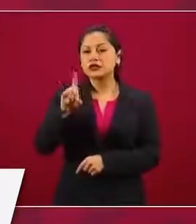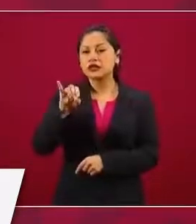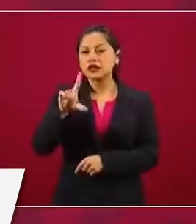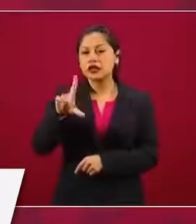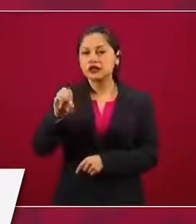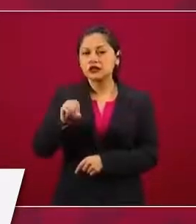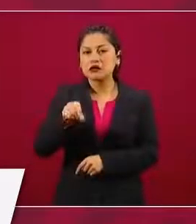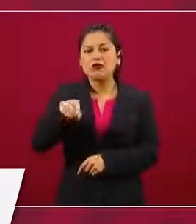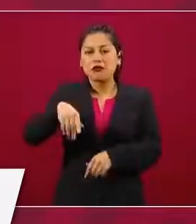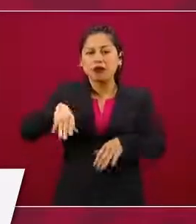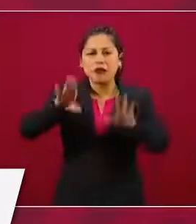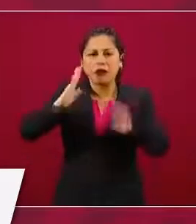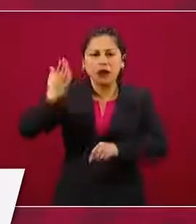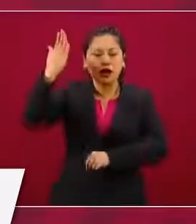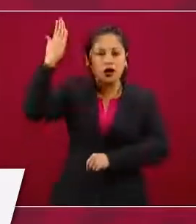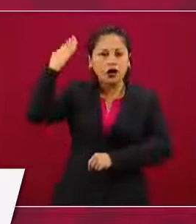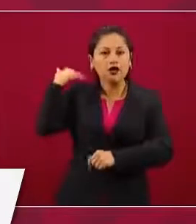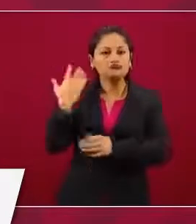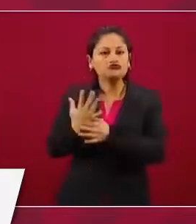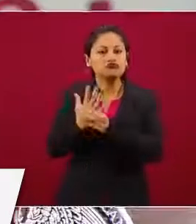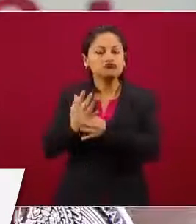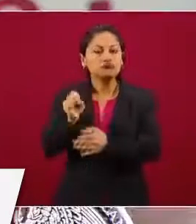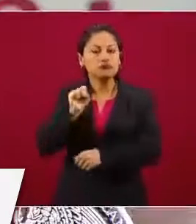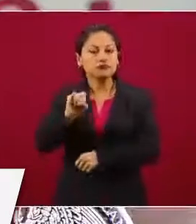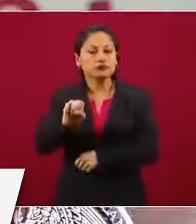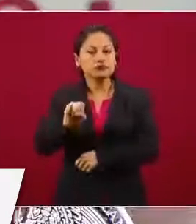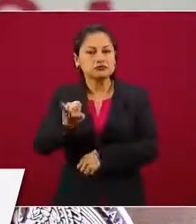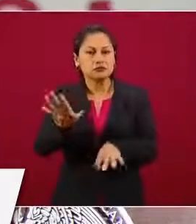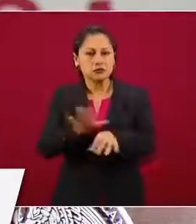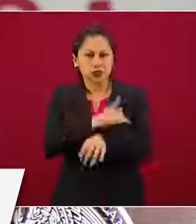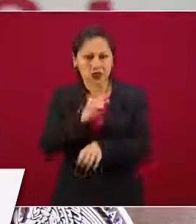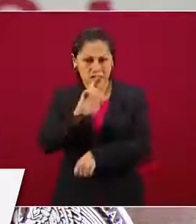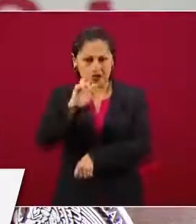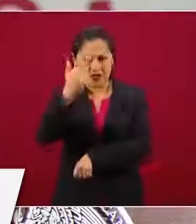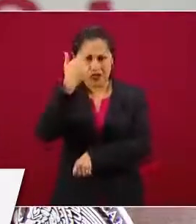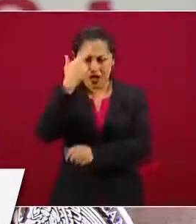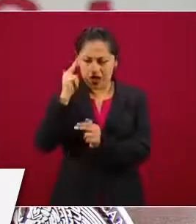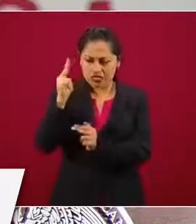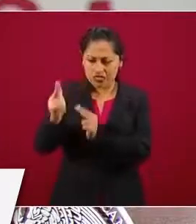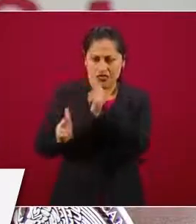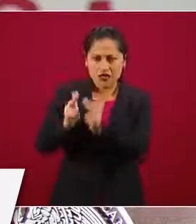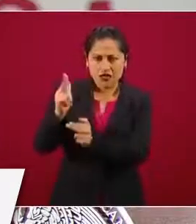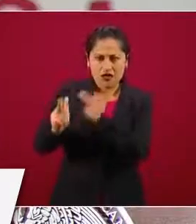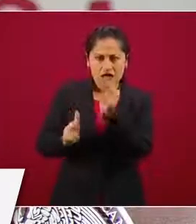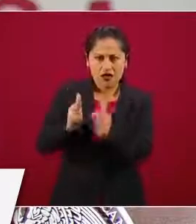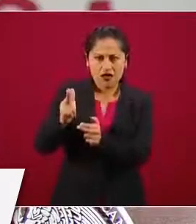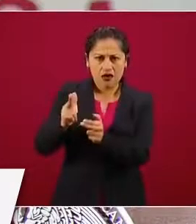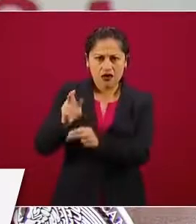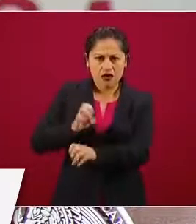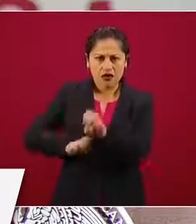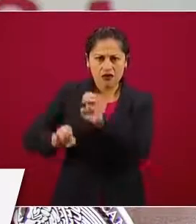de que entregó los ferrocarriles